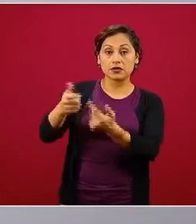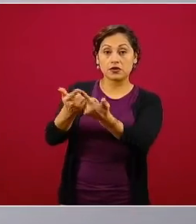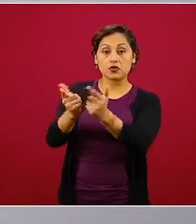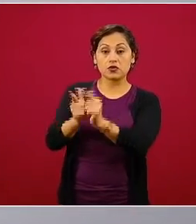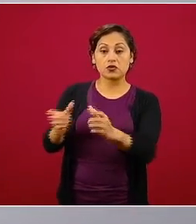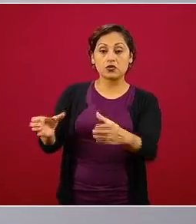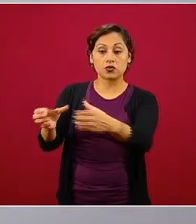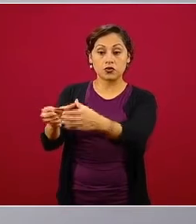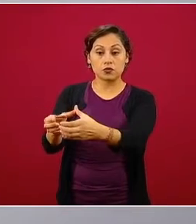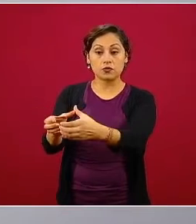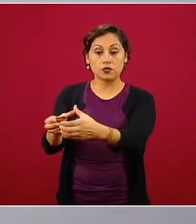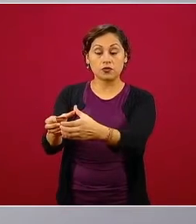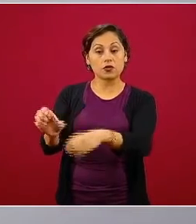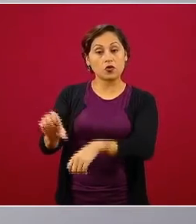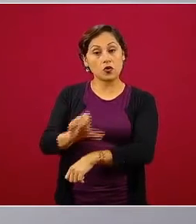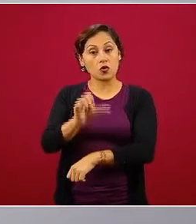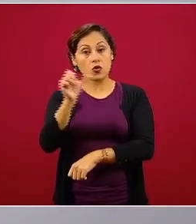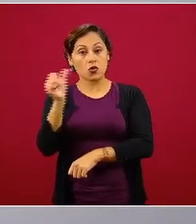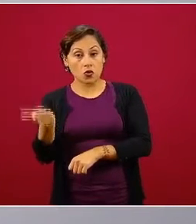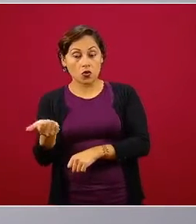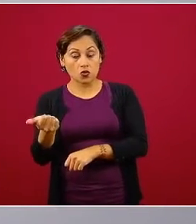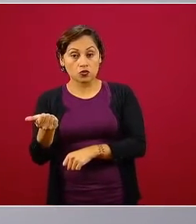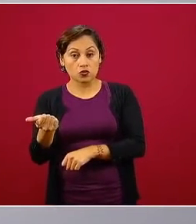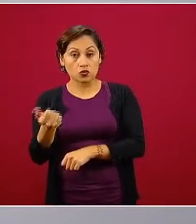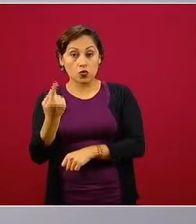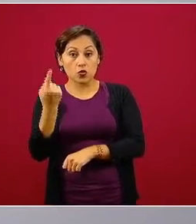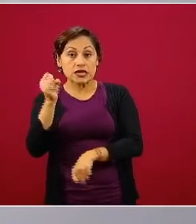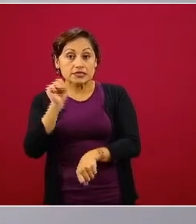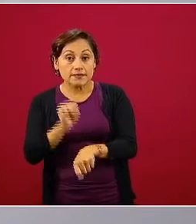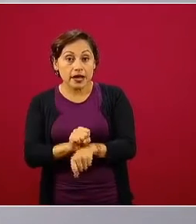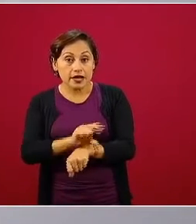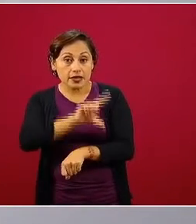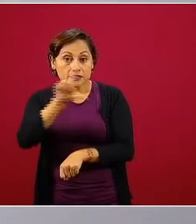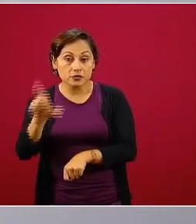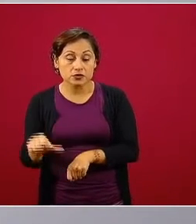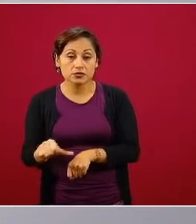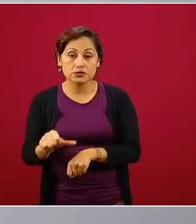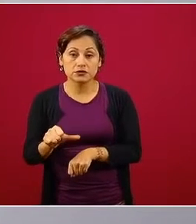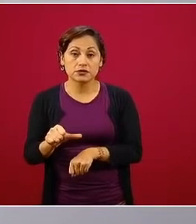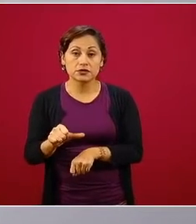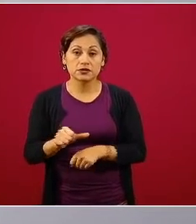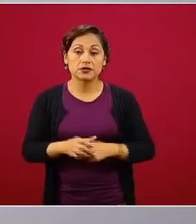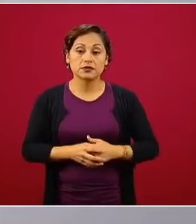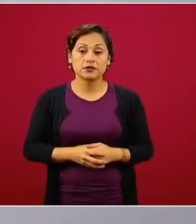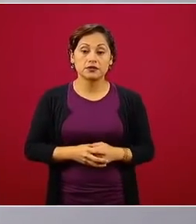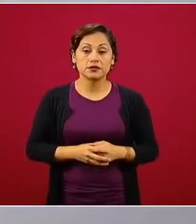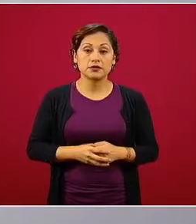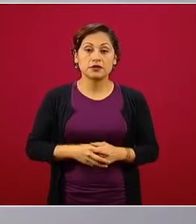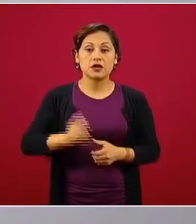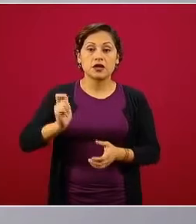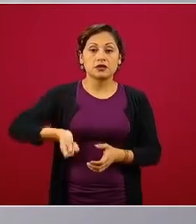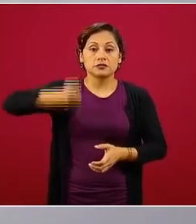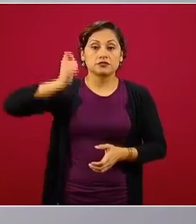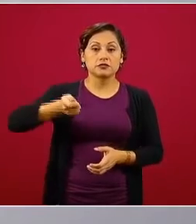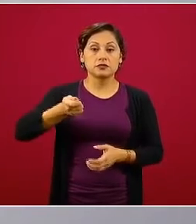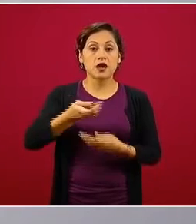y la siguiente licitación a la semana por subasta es la de